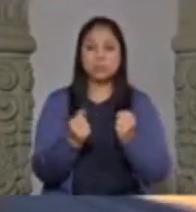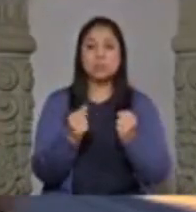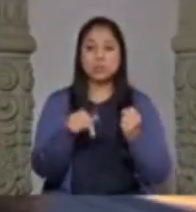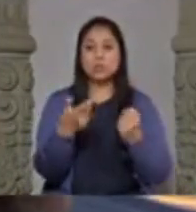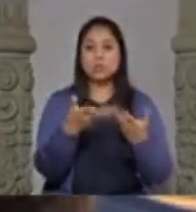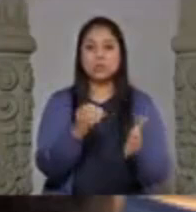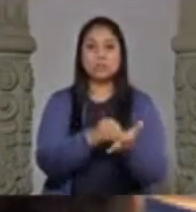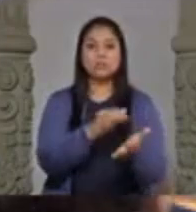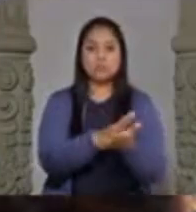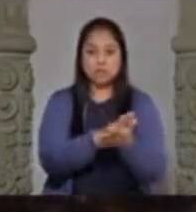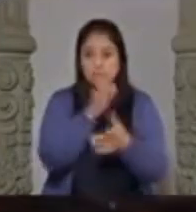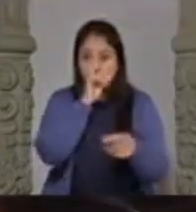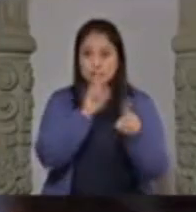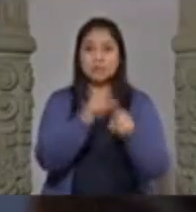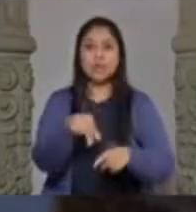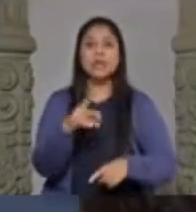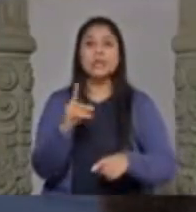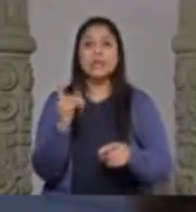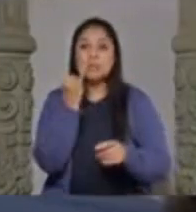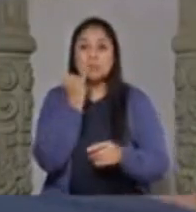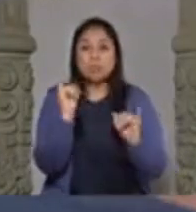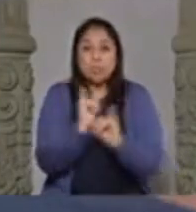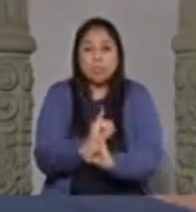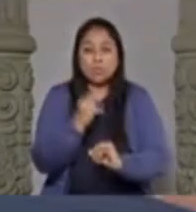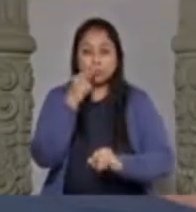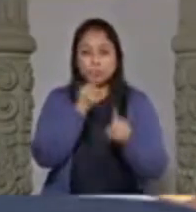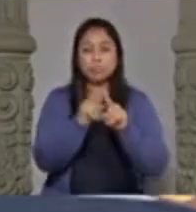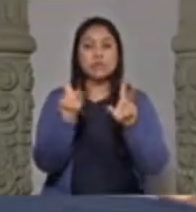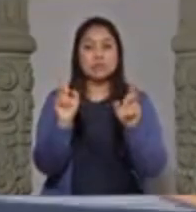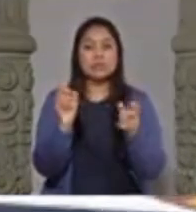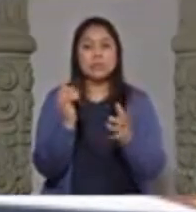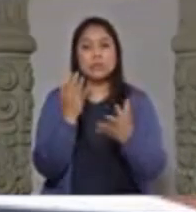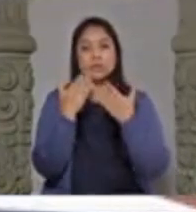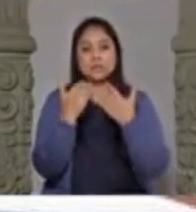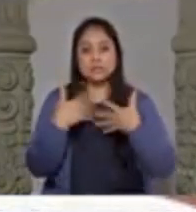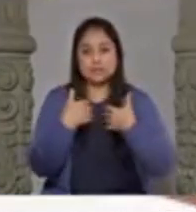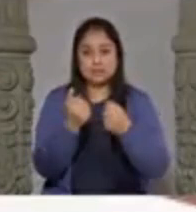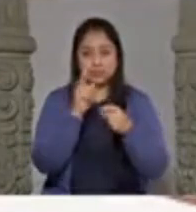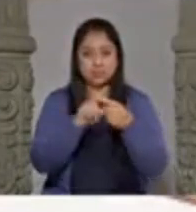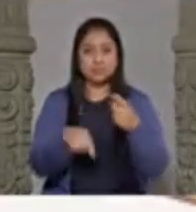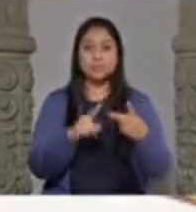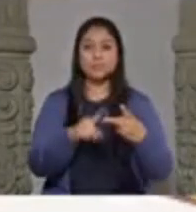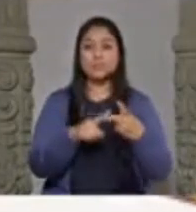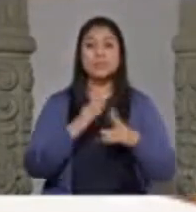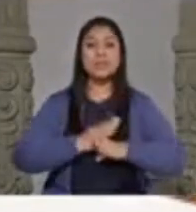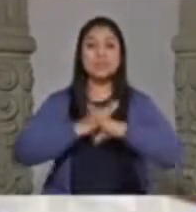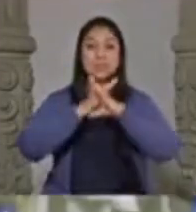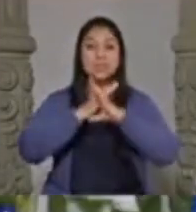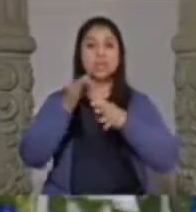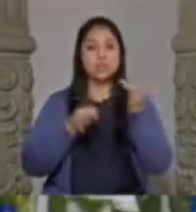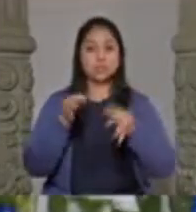la desnutrición, va dentro del tema de salud. El tema de la seguridad, la